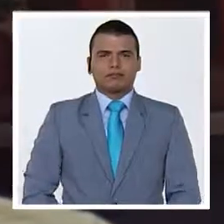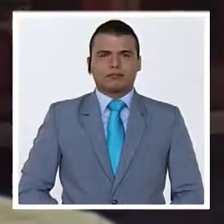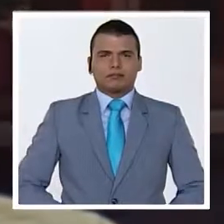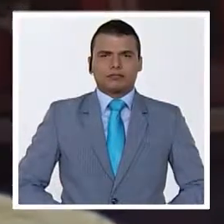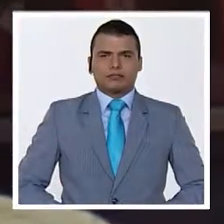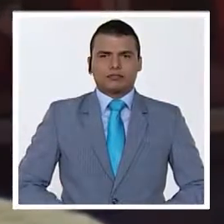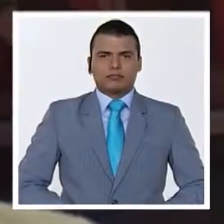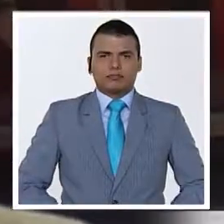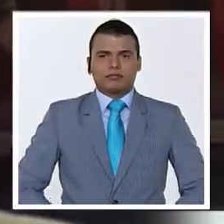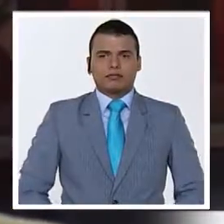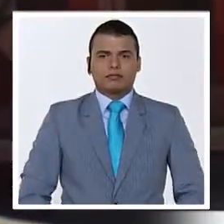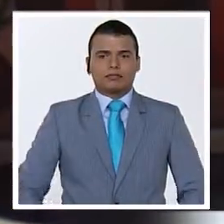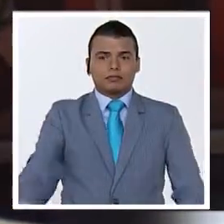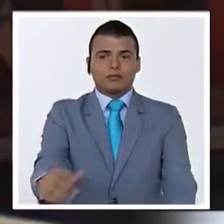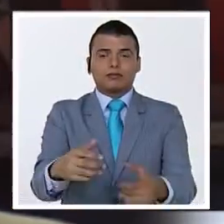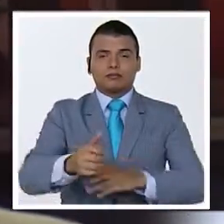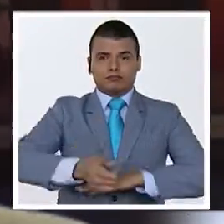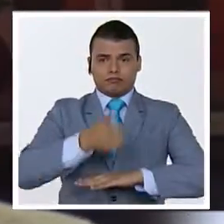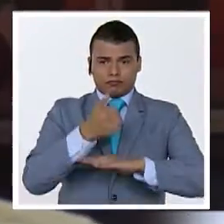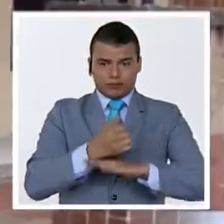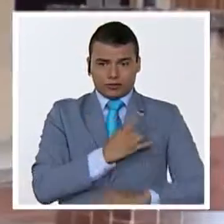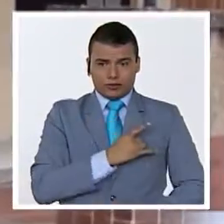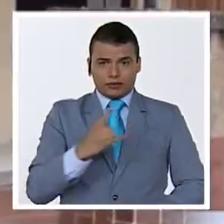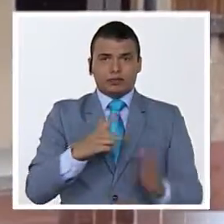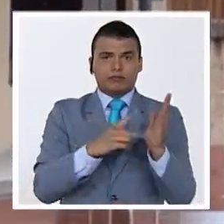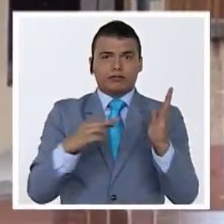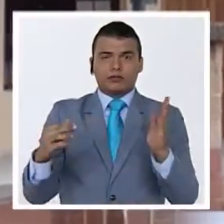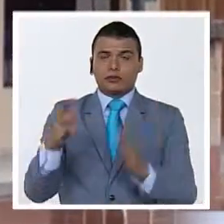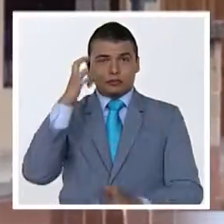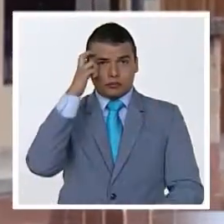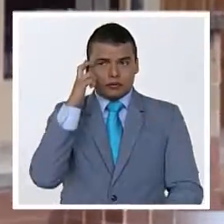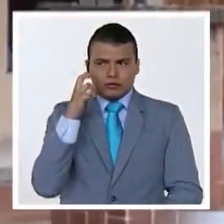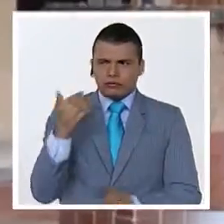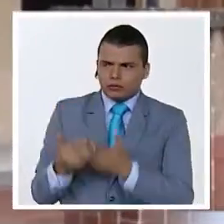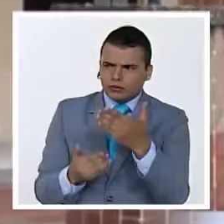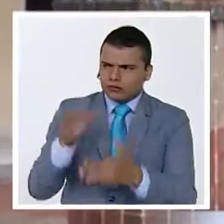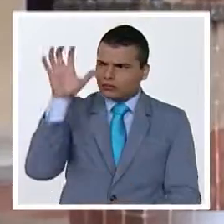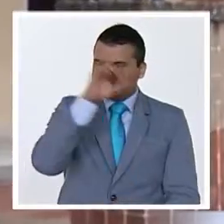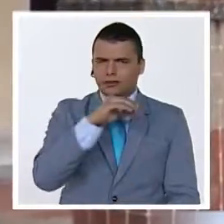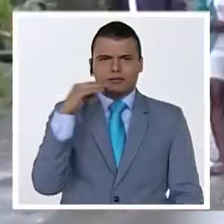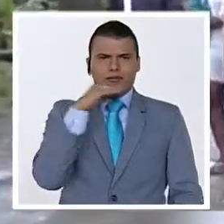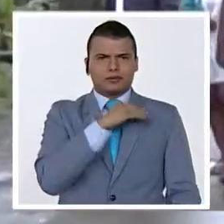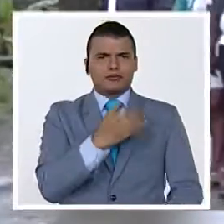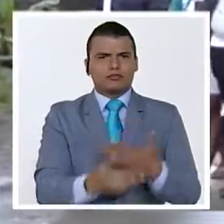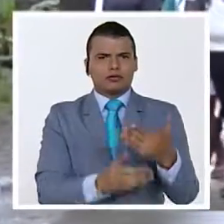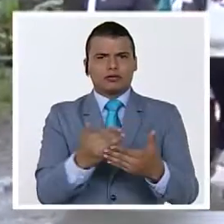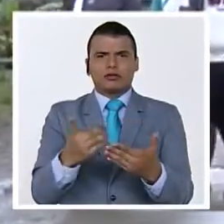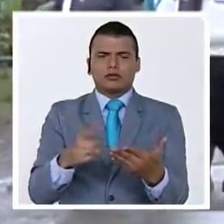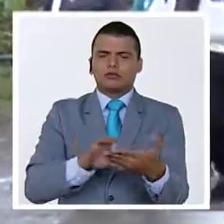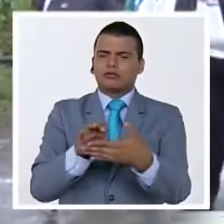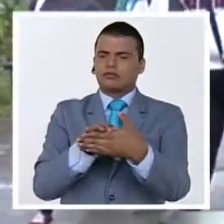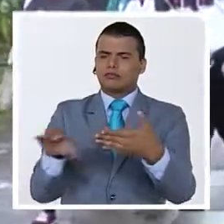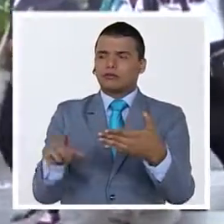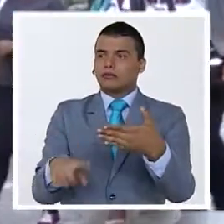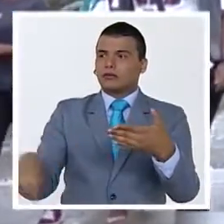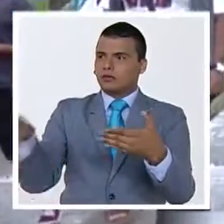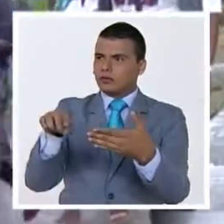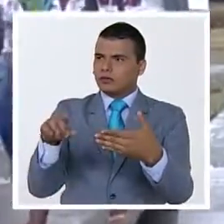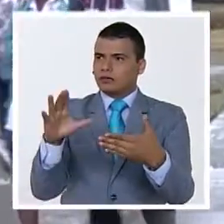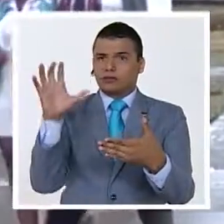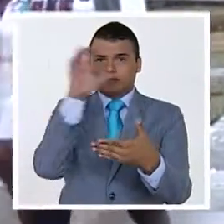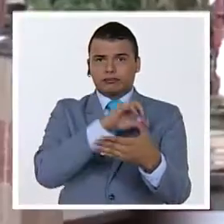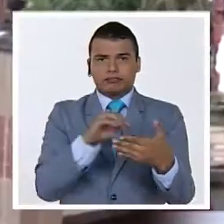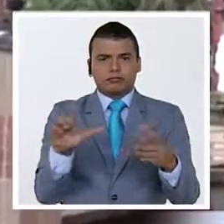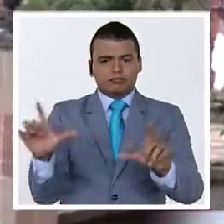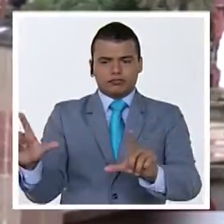El rector de la Universidad Tecnológica del Chocó explicó que uno a uno han detectado fraudes en el proceso de obtención de notas, los que los ha llevado a anular